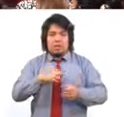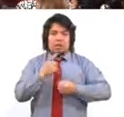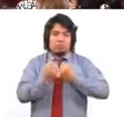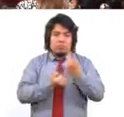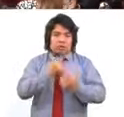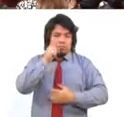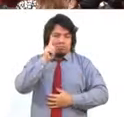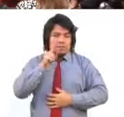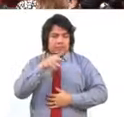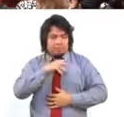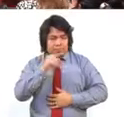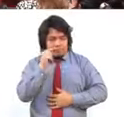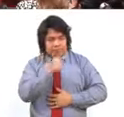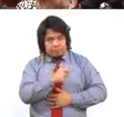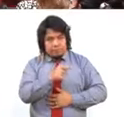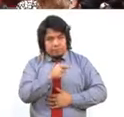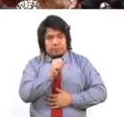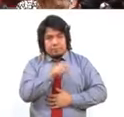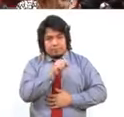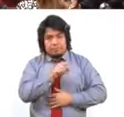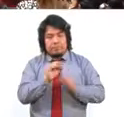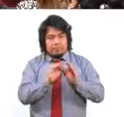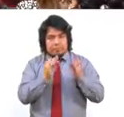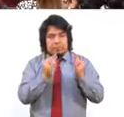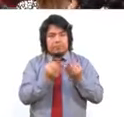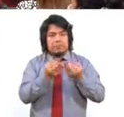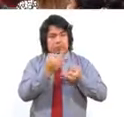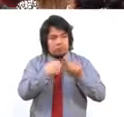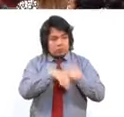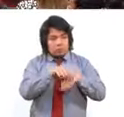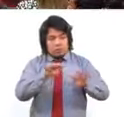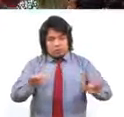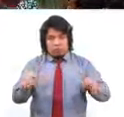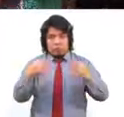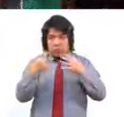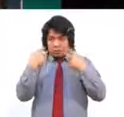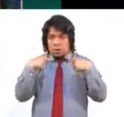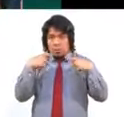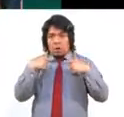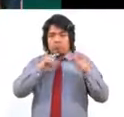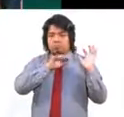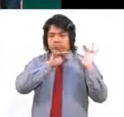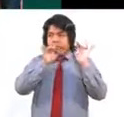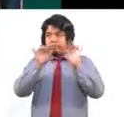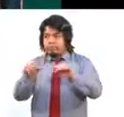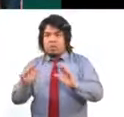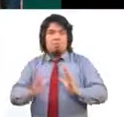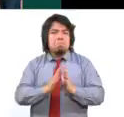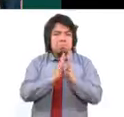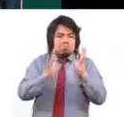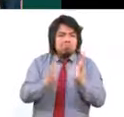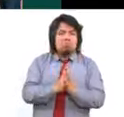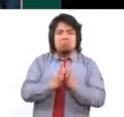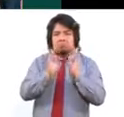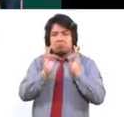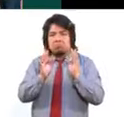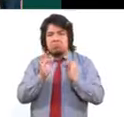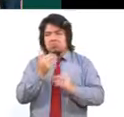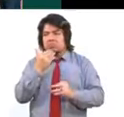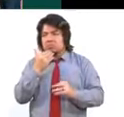las personas. De manera grata, la respuesta de las personas asistentes fue participativa,